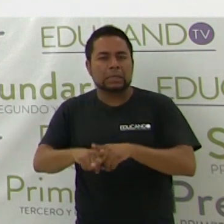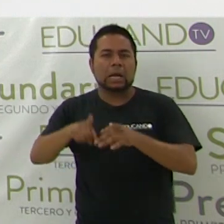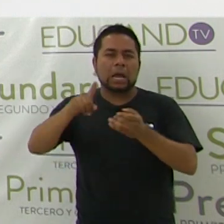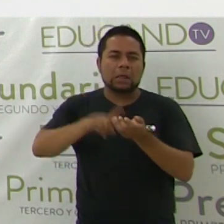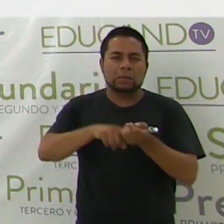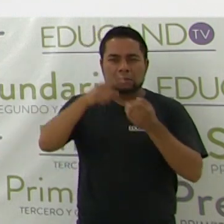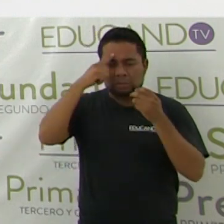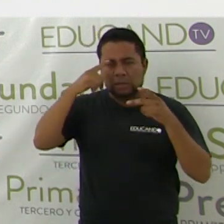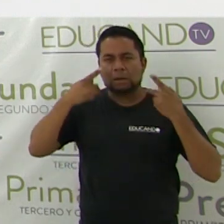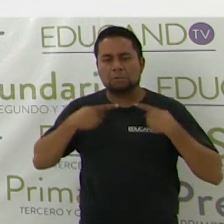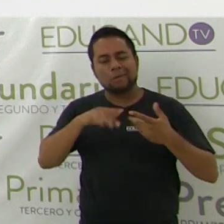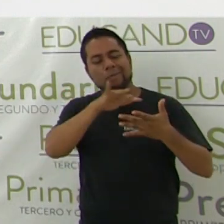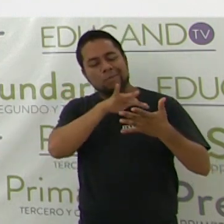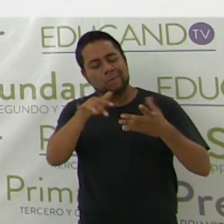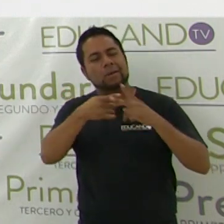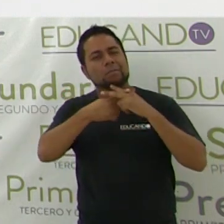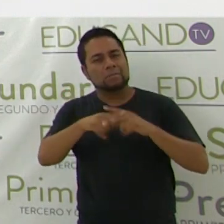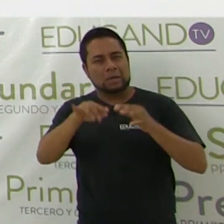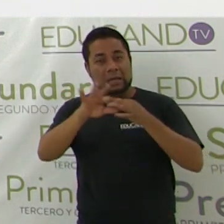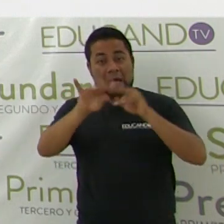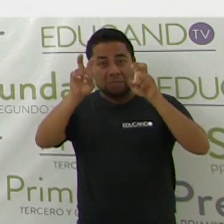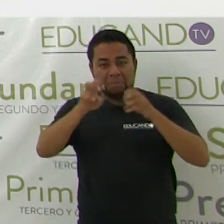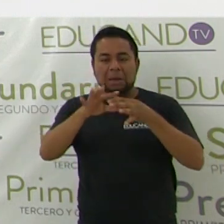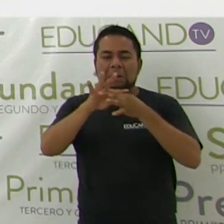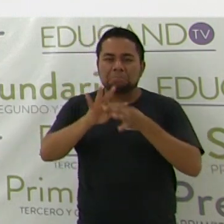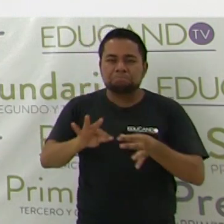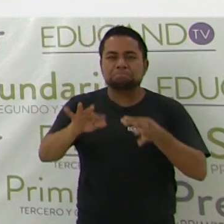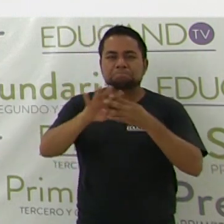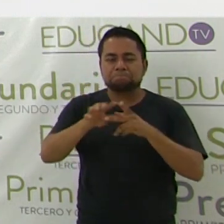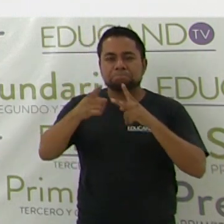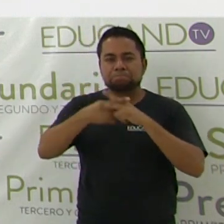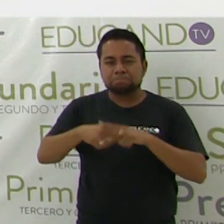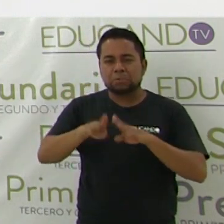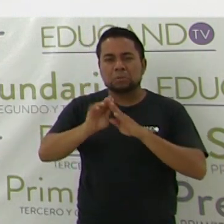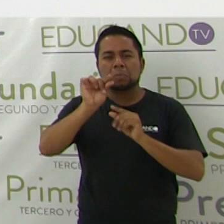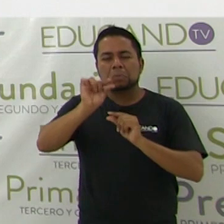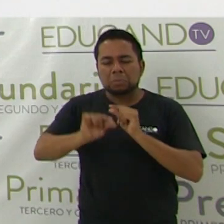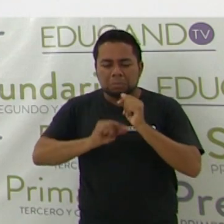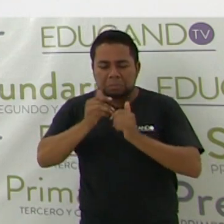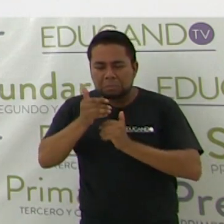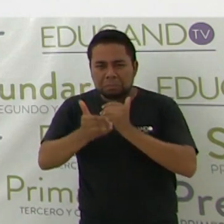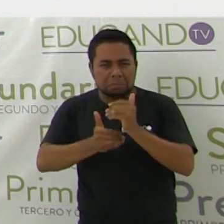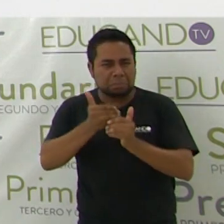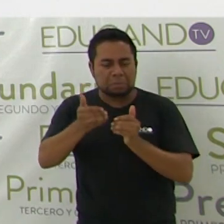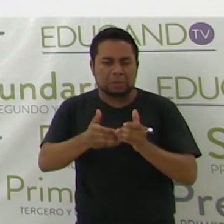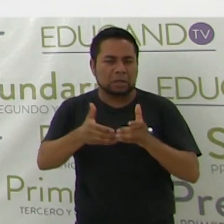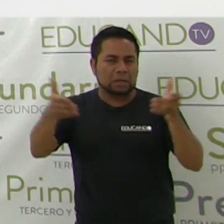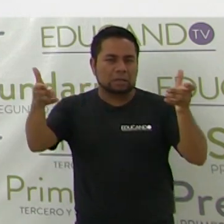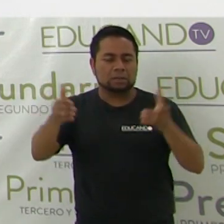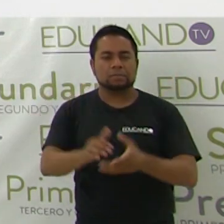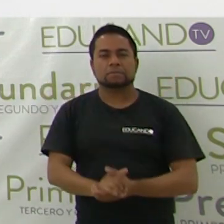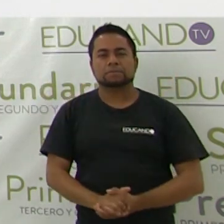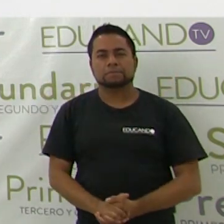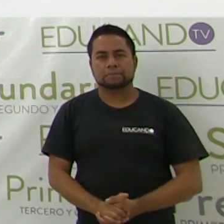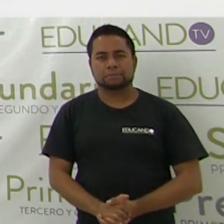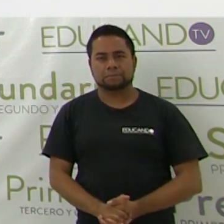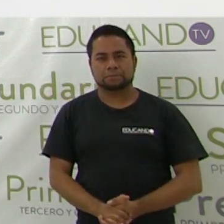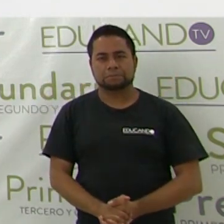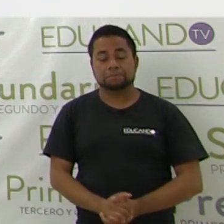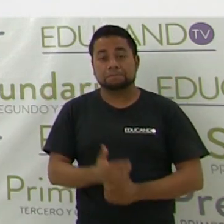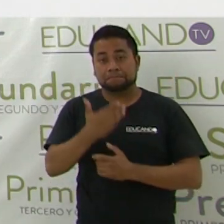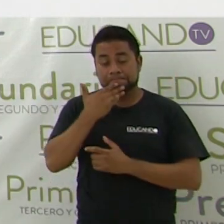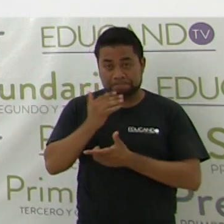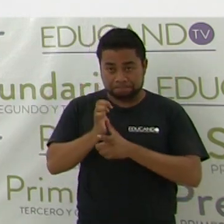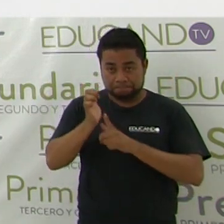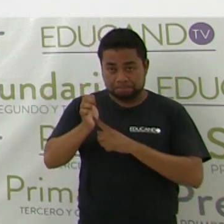al lector, al tema que uno va desarrollando. Muy bien, pues entonces, después